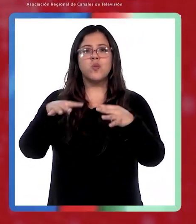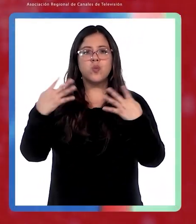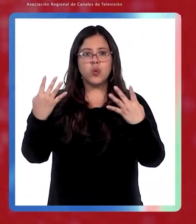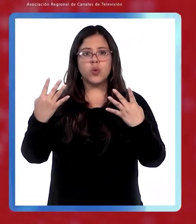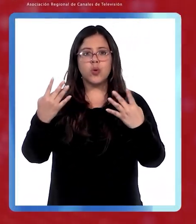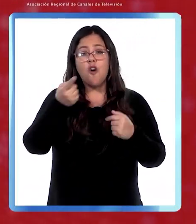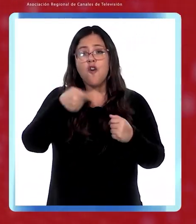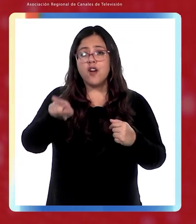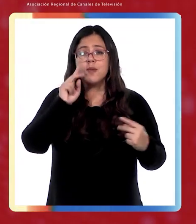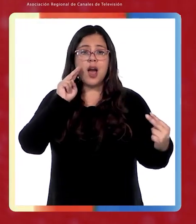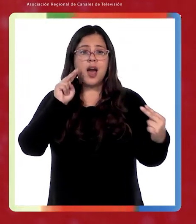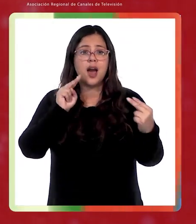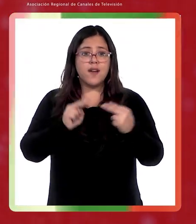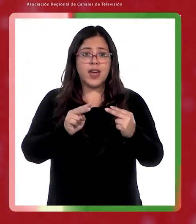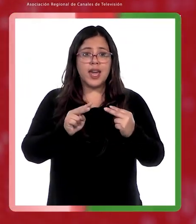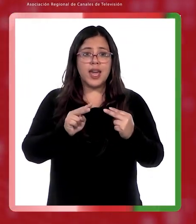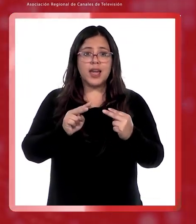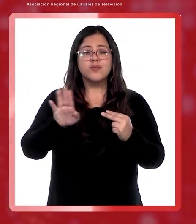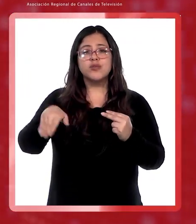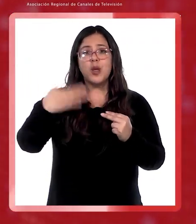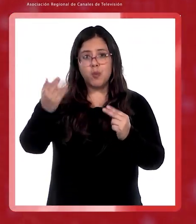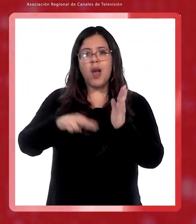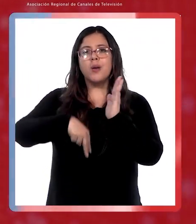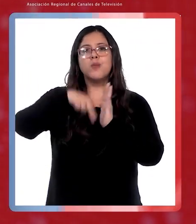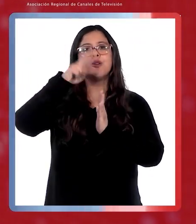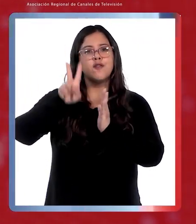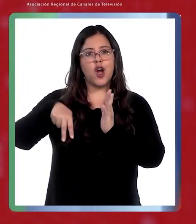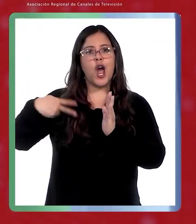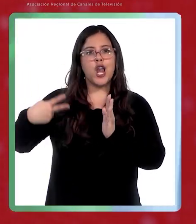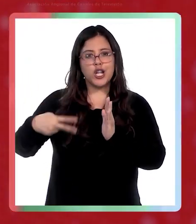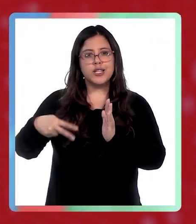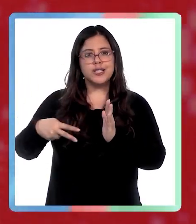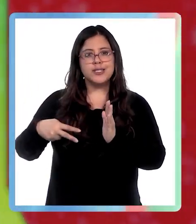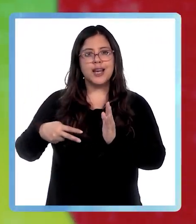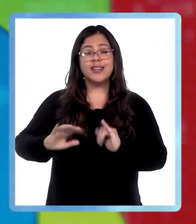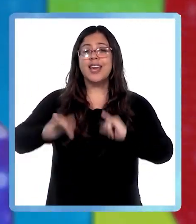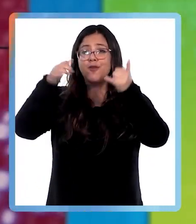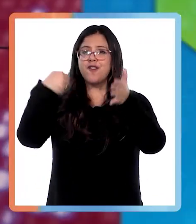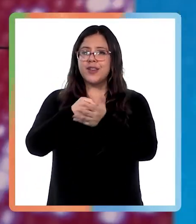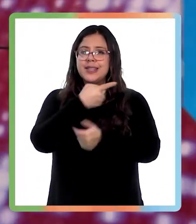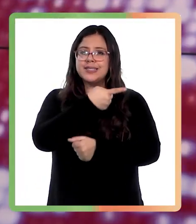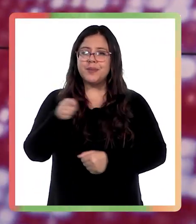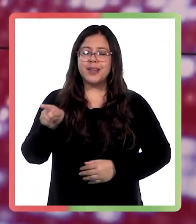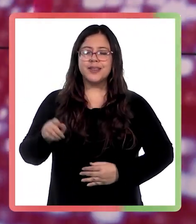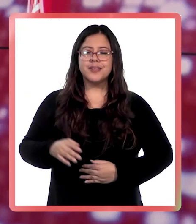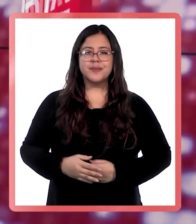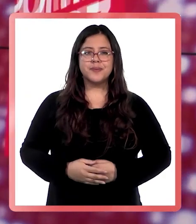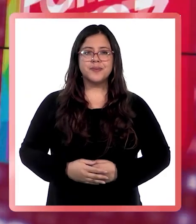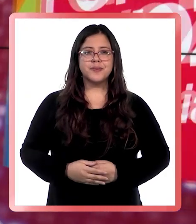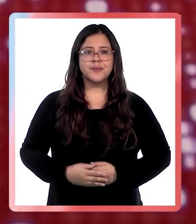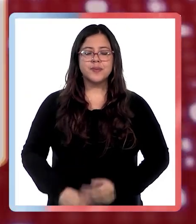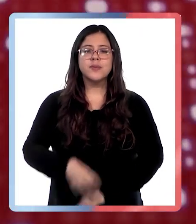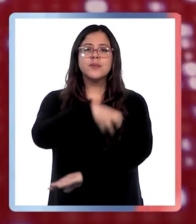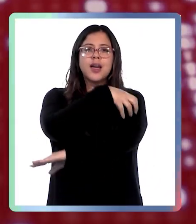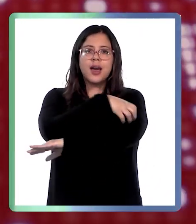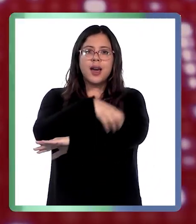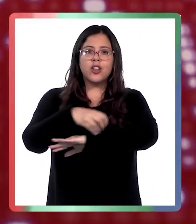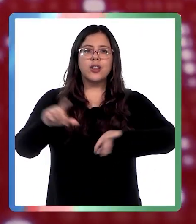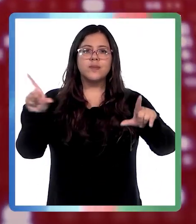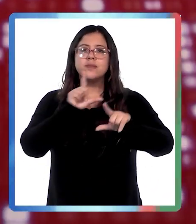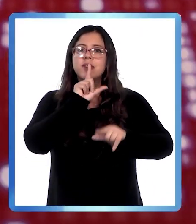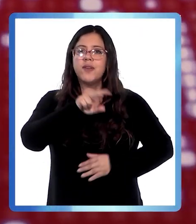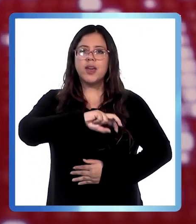y nos reencontramos en una futura edición de portavoz noticias y disfrut de su fin de semana